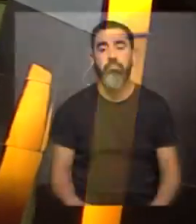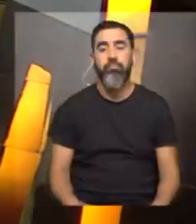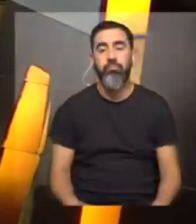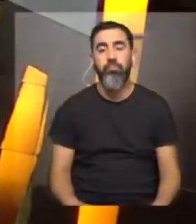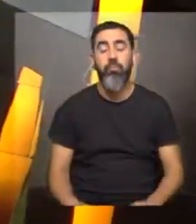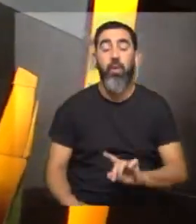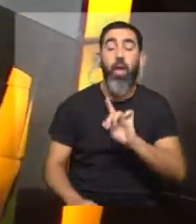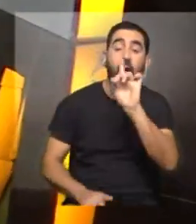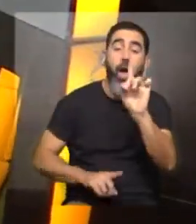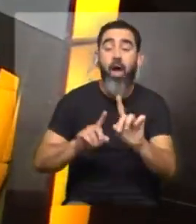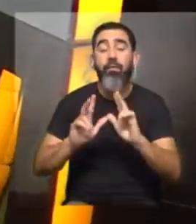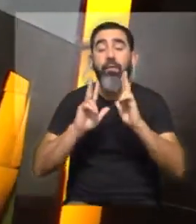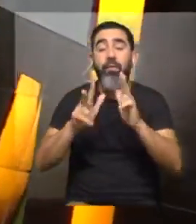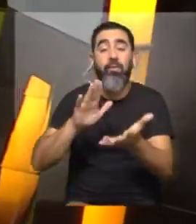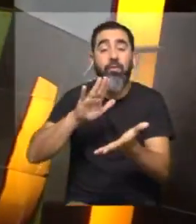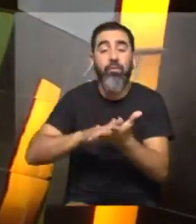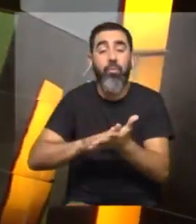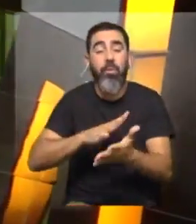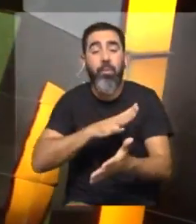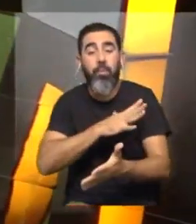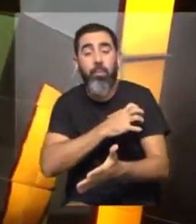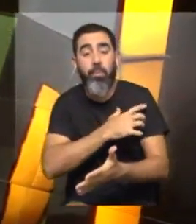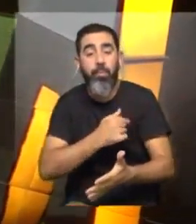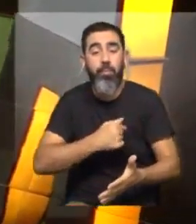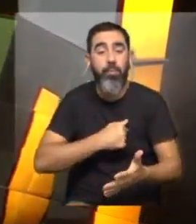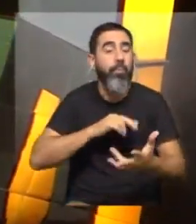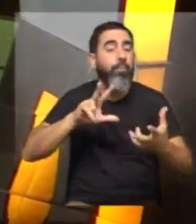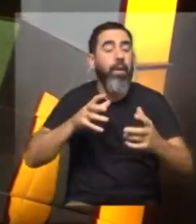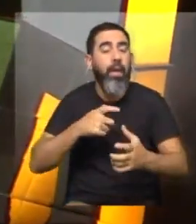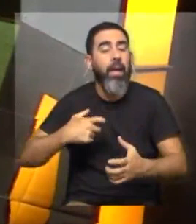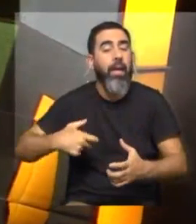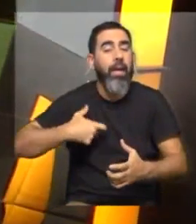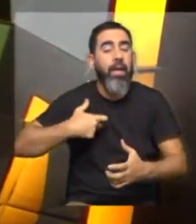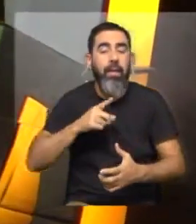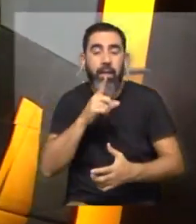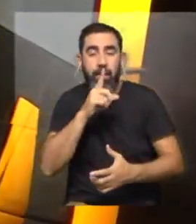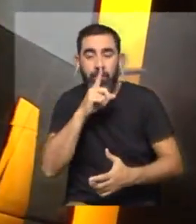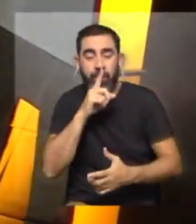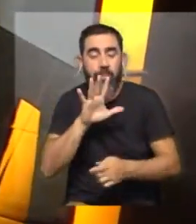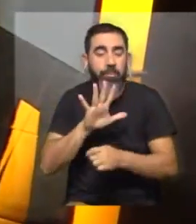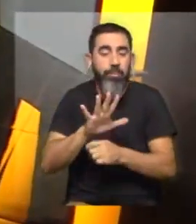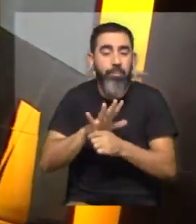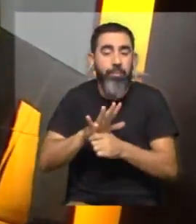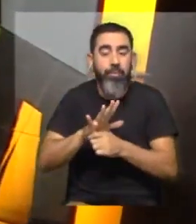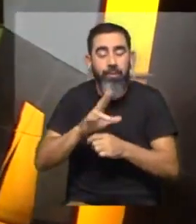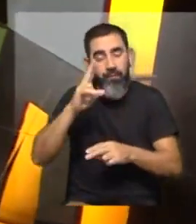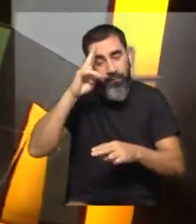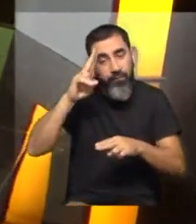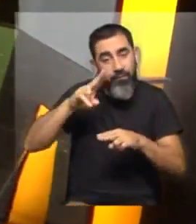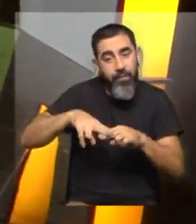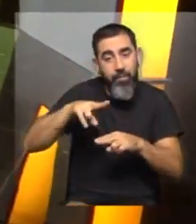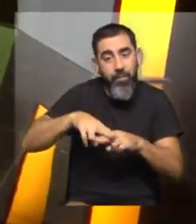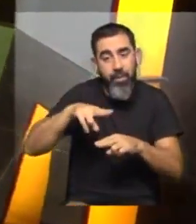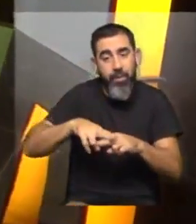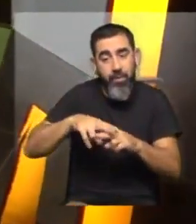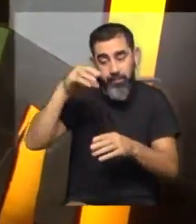Muchas veces se habla de la hipertensión arterial como el enemigo silencioso, como un padecimiento, una enfermedad que